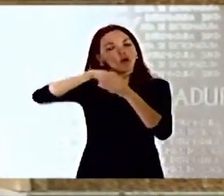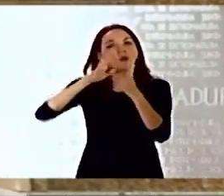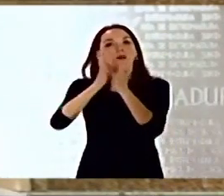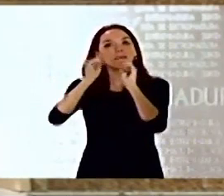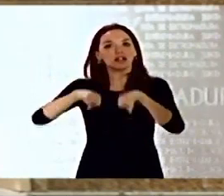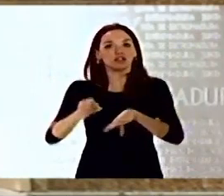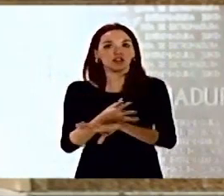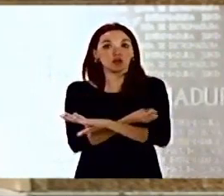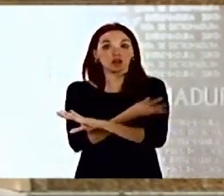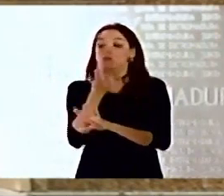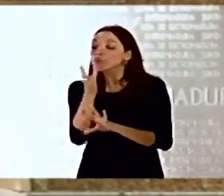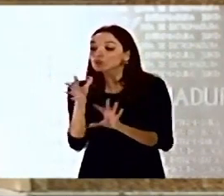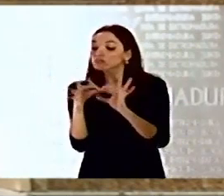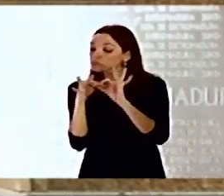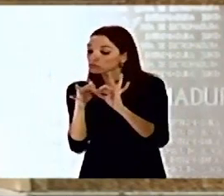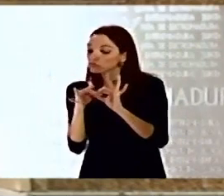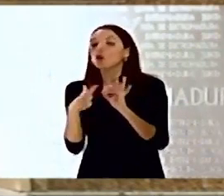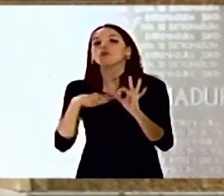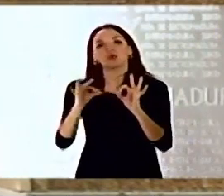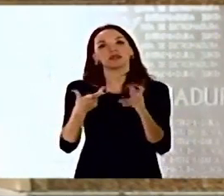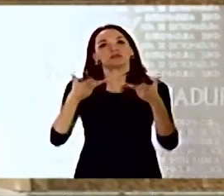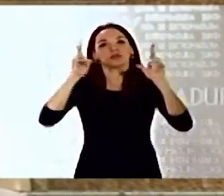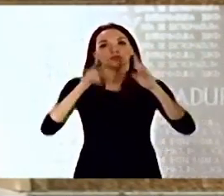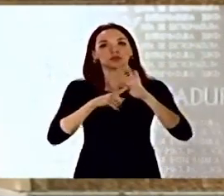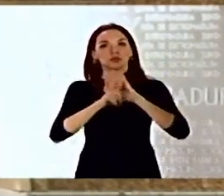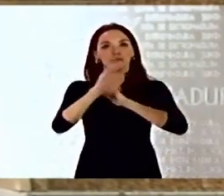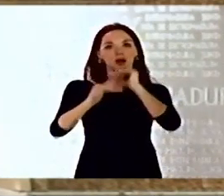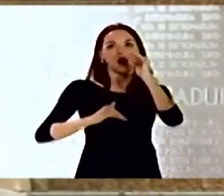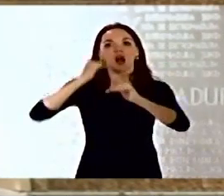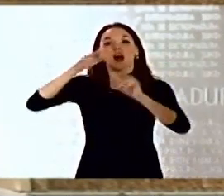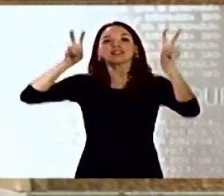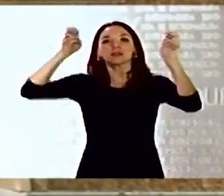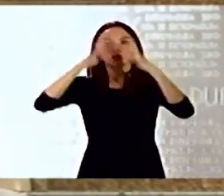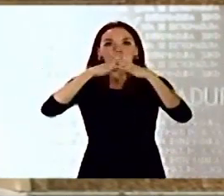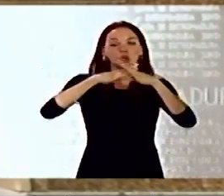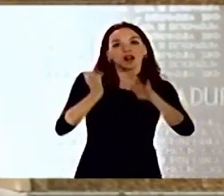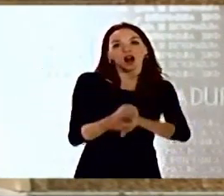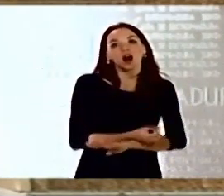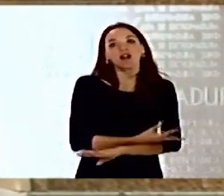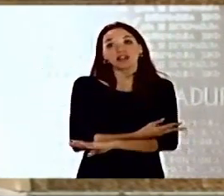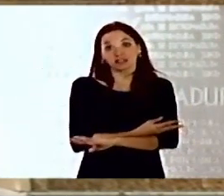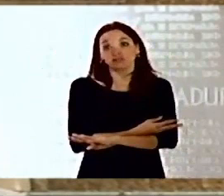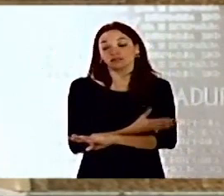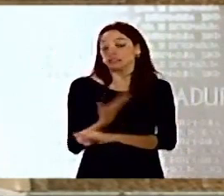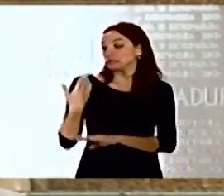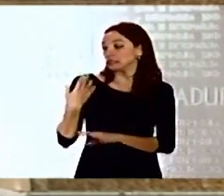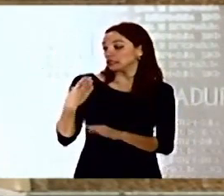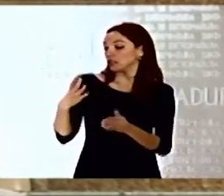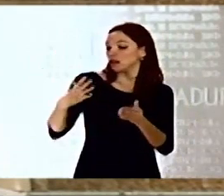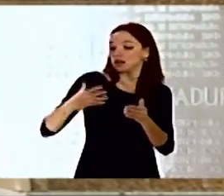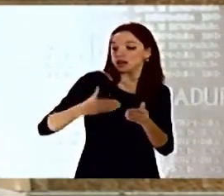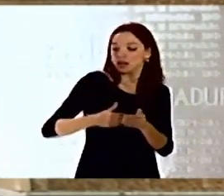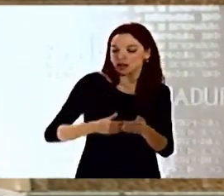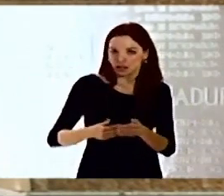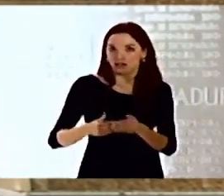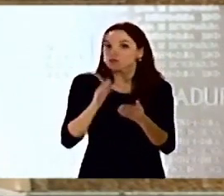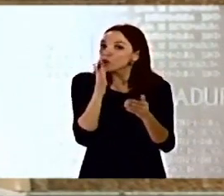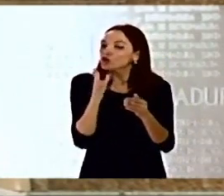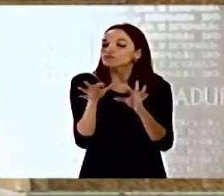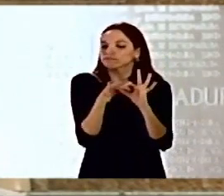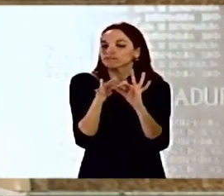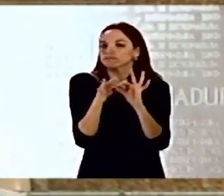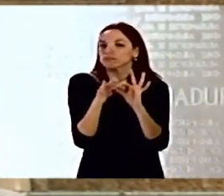solo desde la unidad hemos conseguido avanzar en materia de infraestructura ferroviaria en los últimos tiempos en Extremadura.